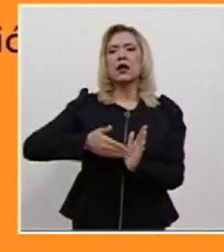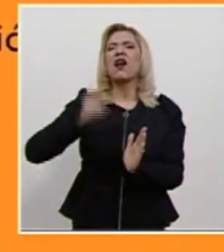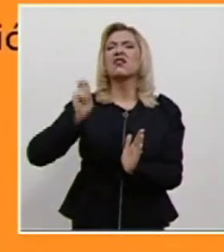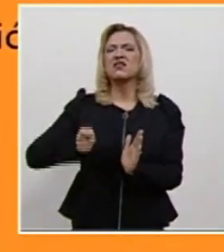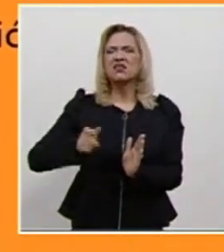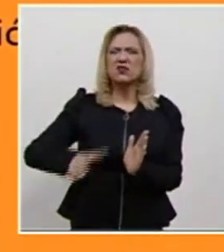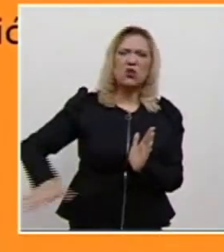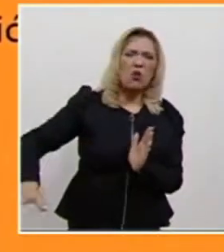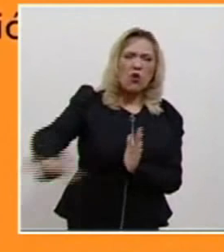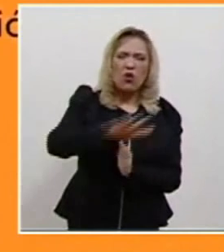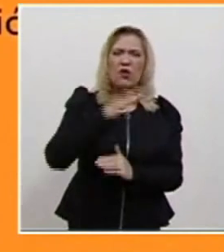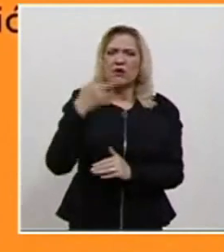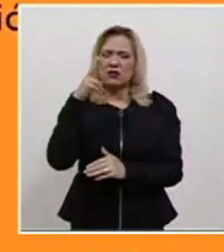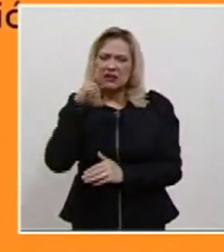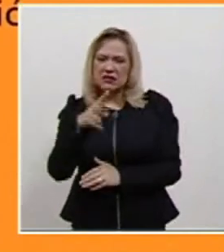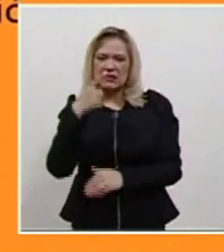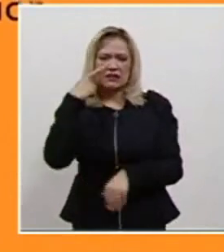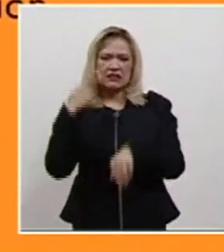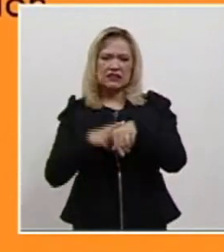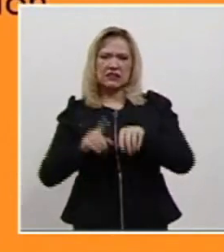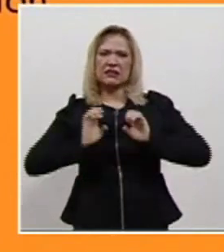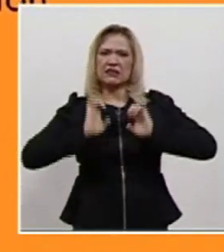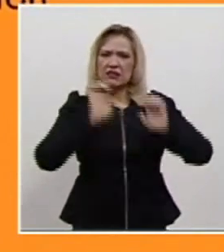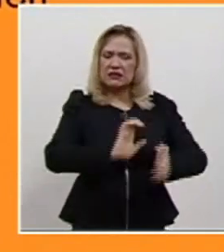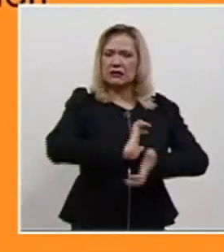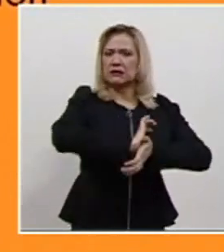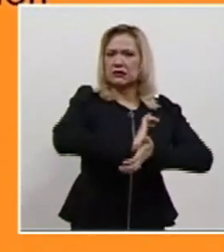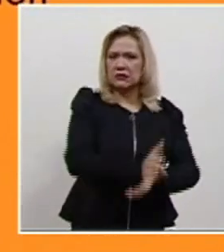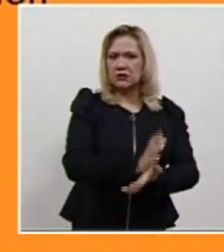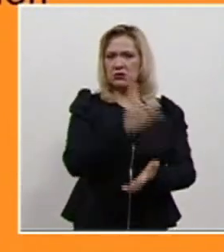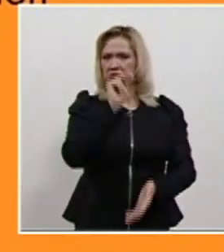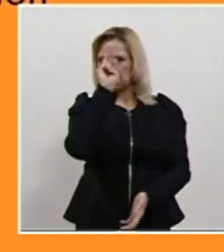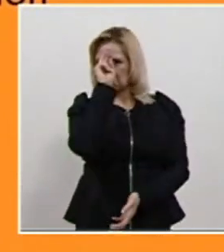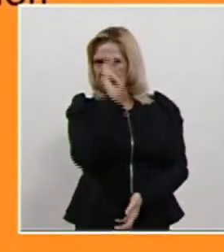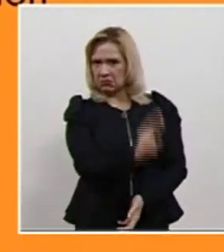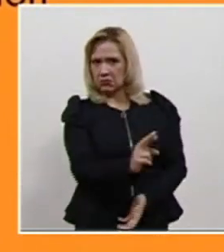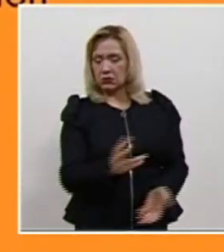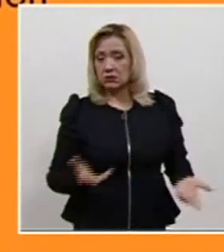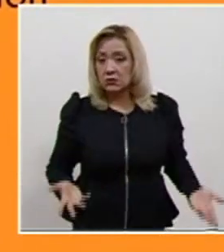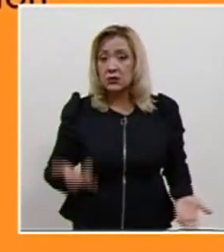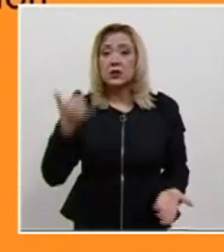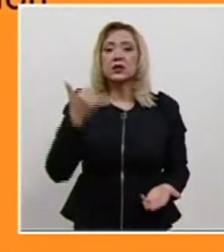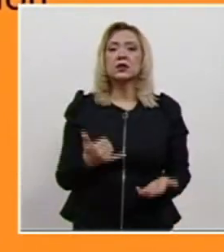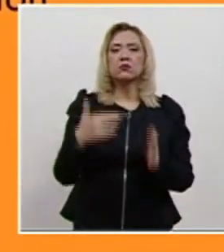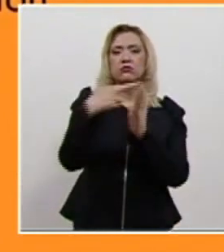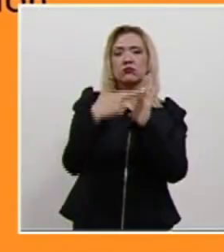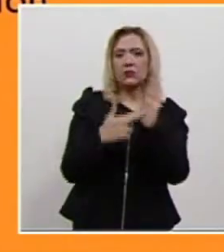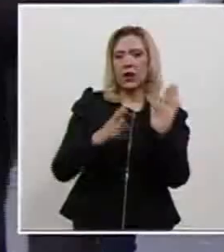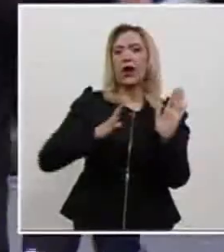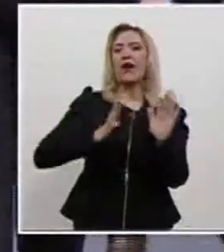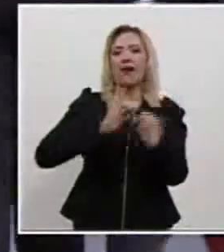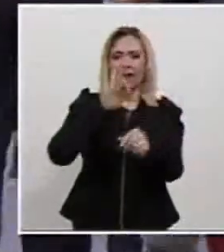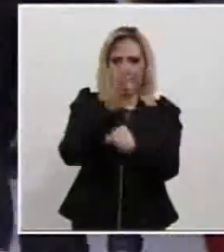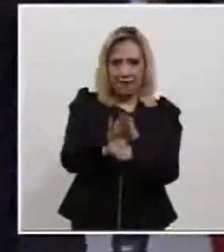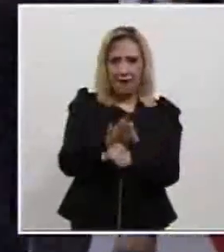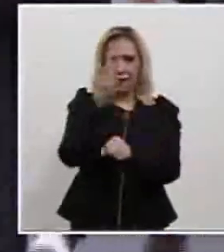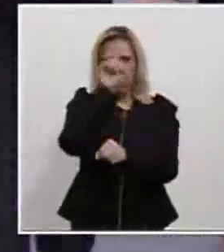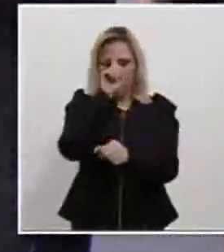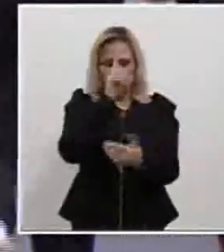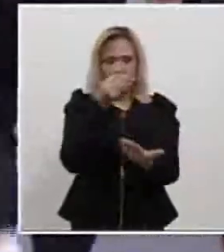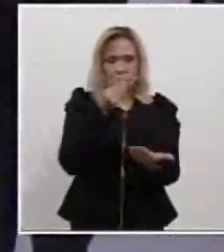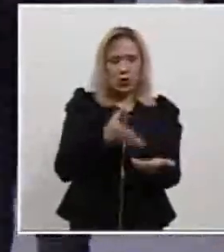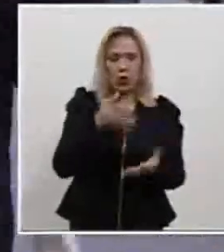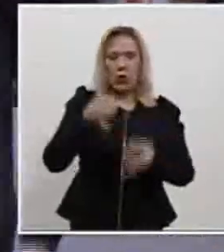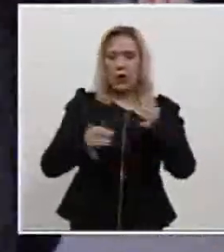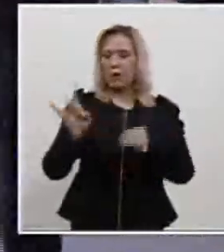y manifestaciones de racismo, discriminación e intolerancia, así como los mecanismos de protección y seguimiento de este